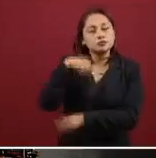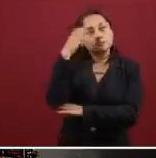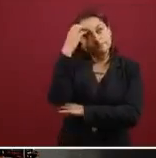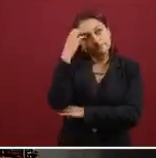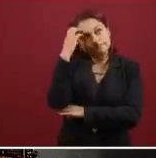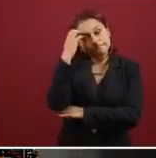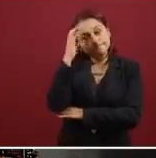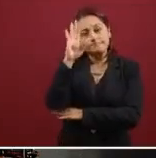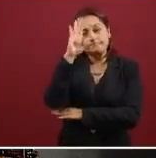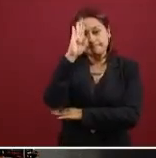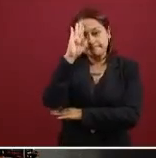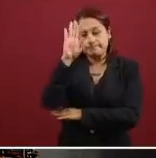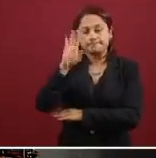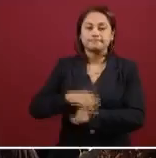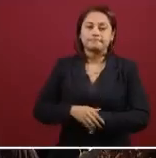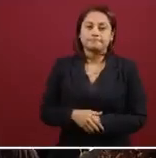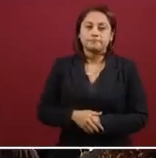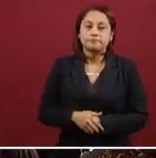moda